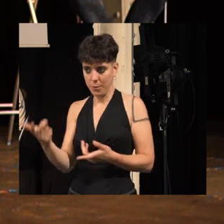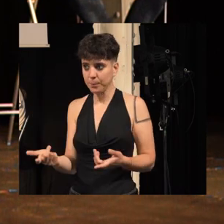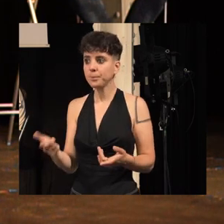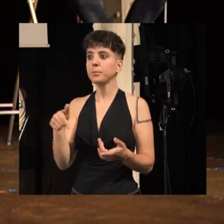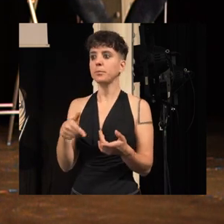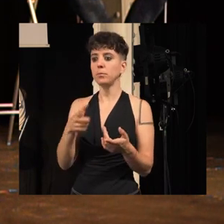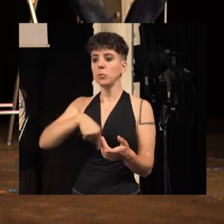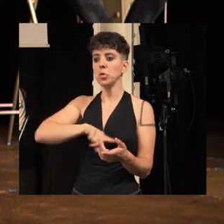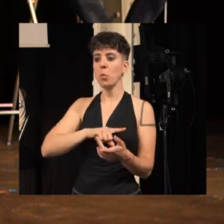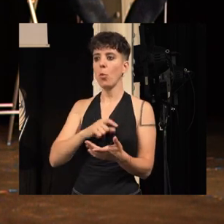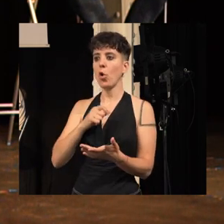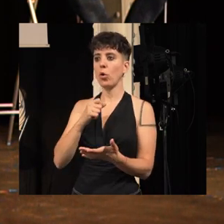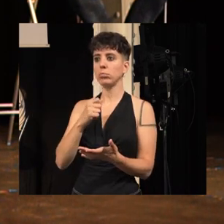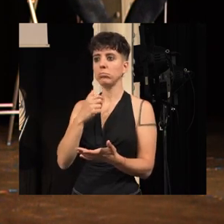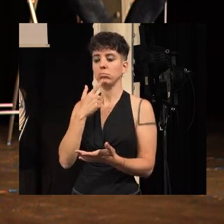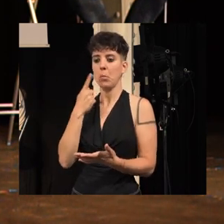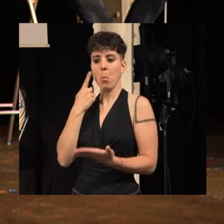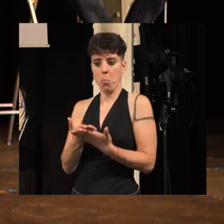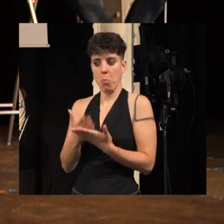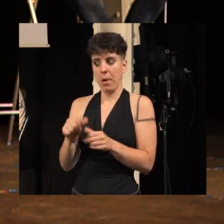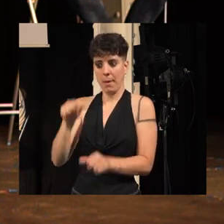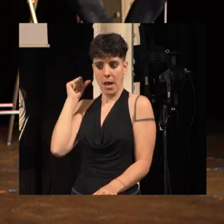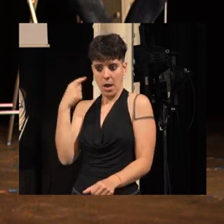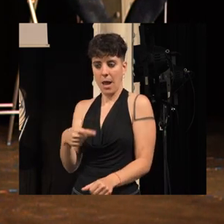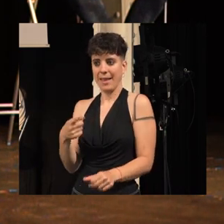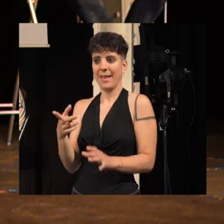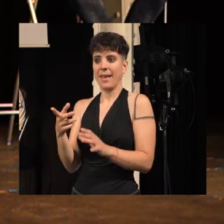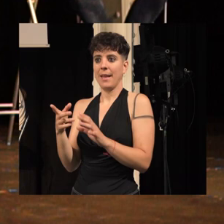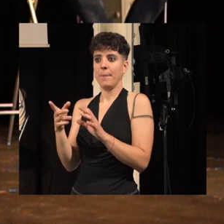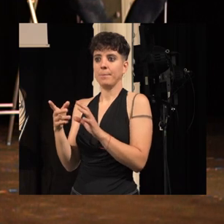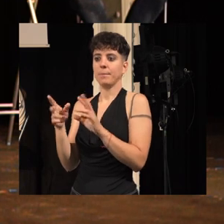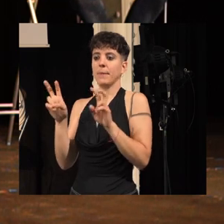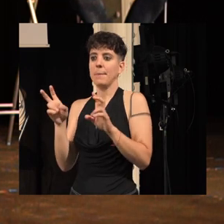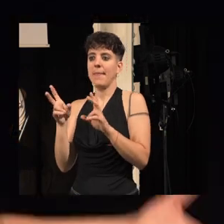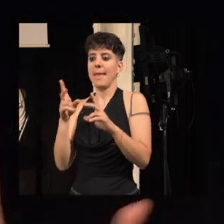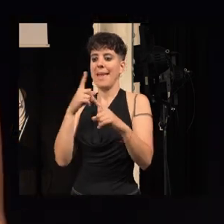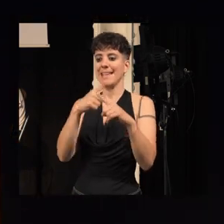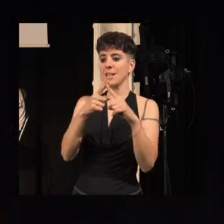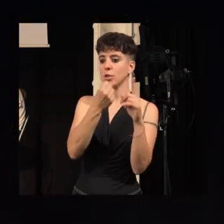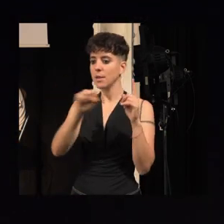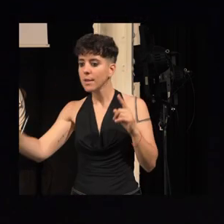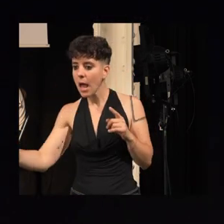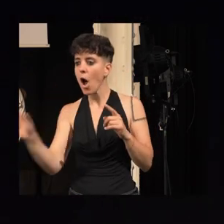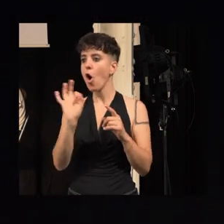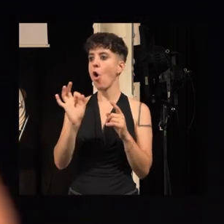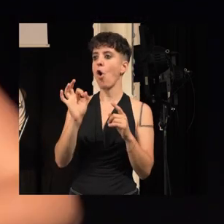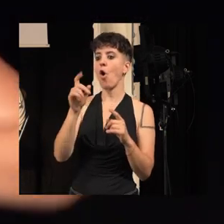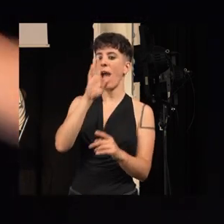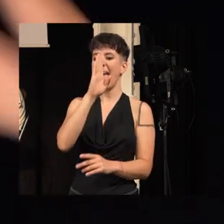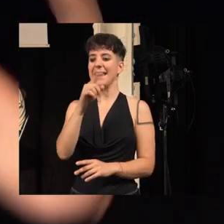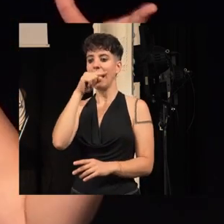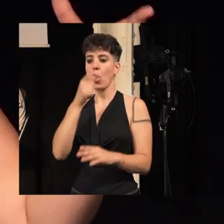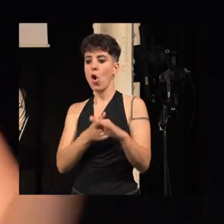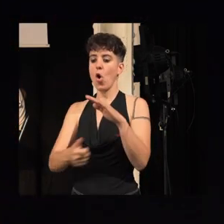alguna alianza en grandes, hechas desde la disidencia sexual y desde la lucha contra el heteropatriarcado, en